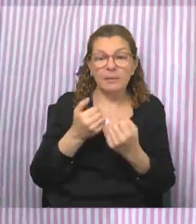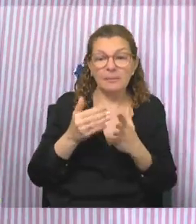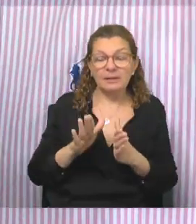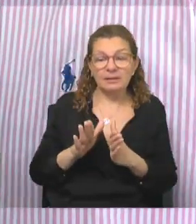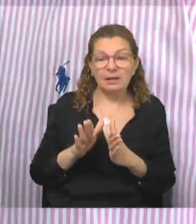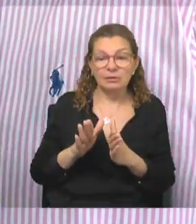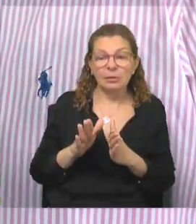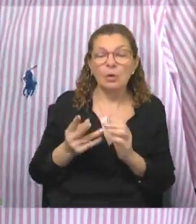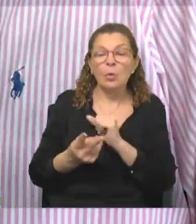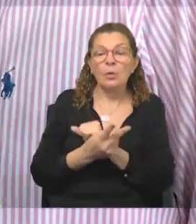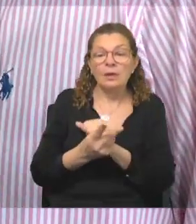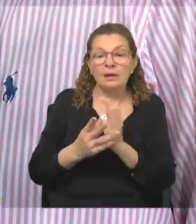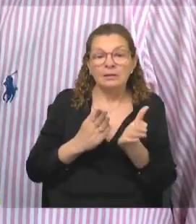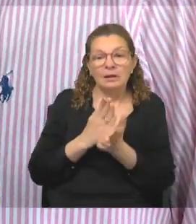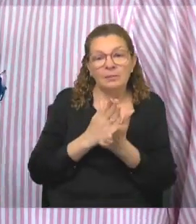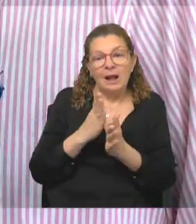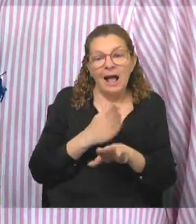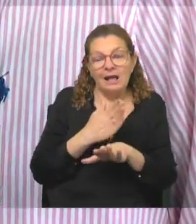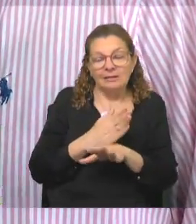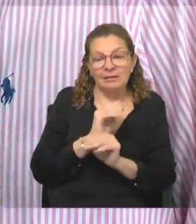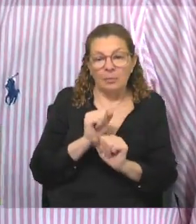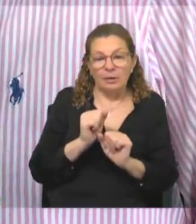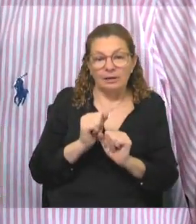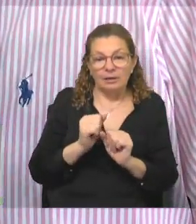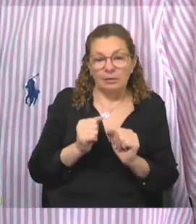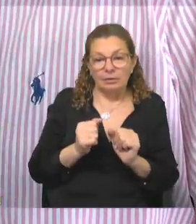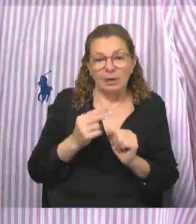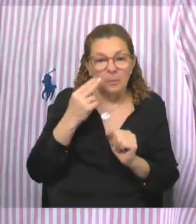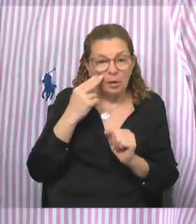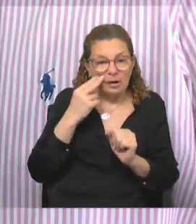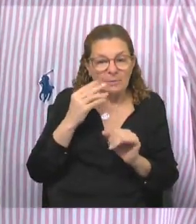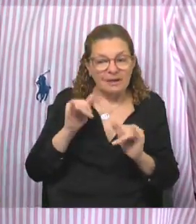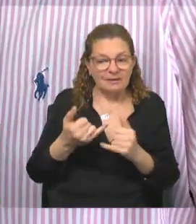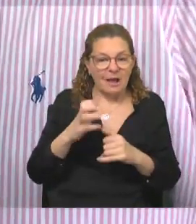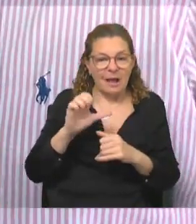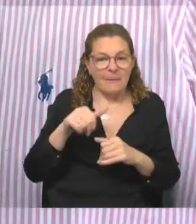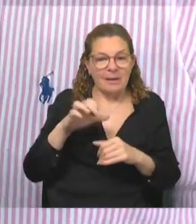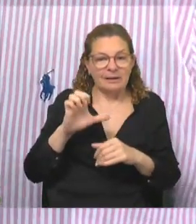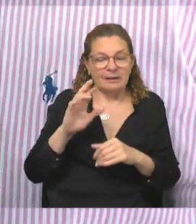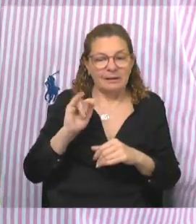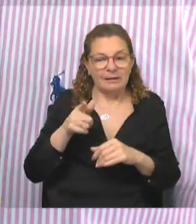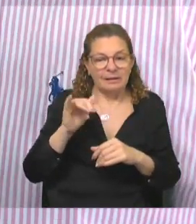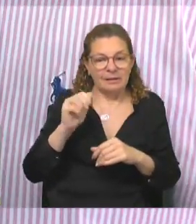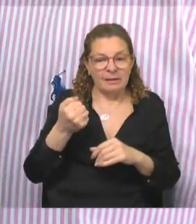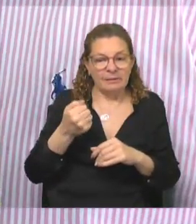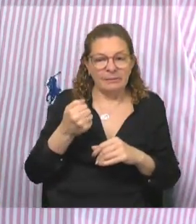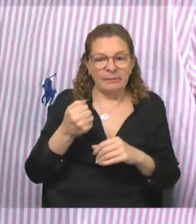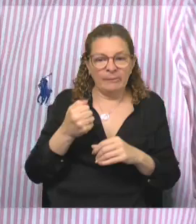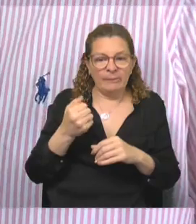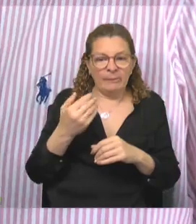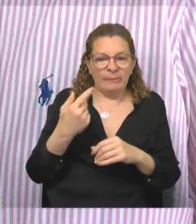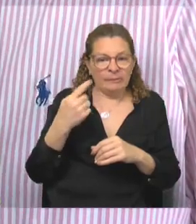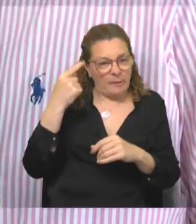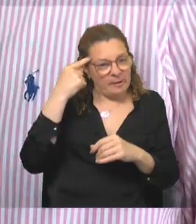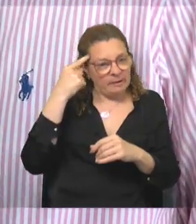es Es la prevención originalmente surge como más que nada atención a la emergencia pero creo que trabajar en el pre es mucho más importante que en el